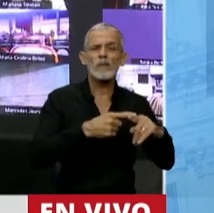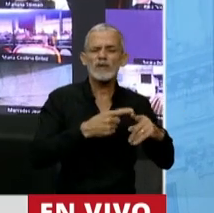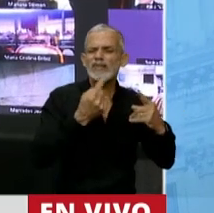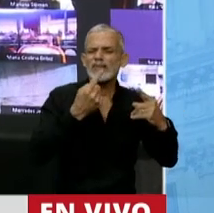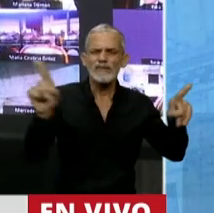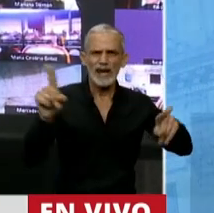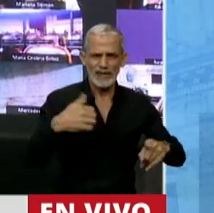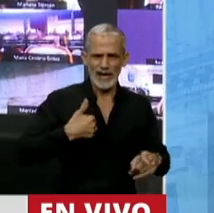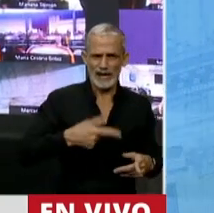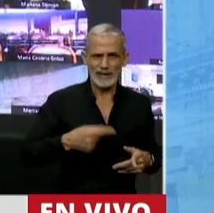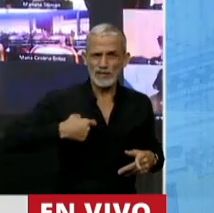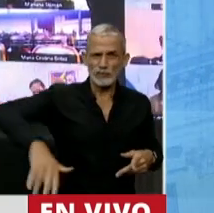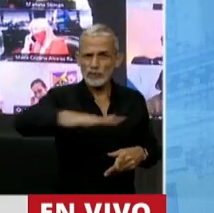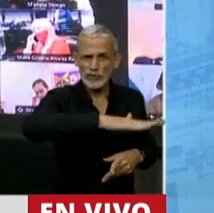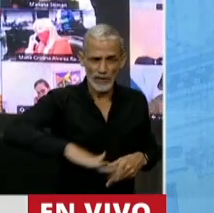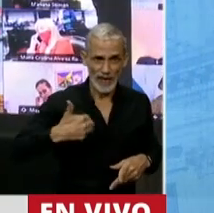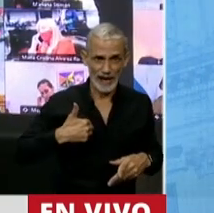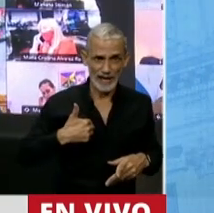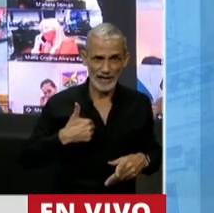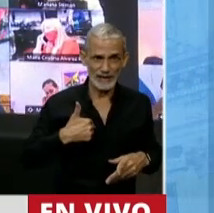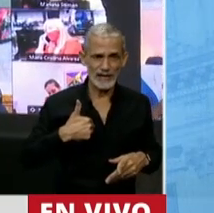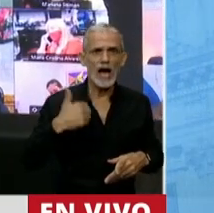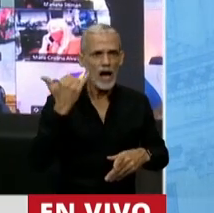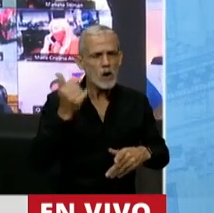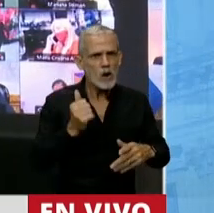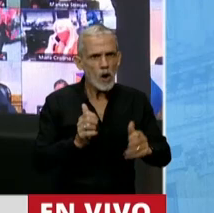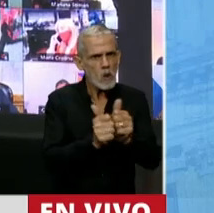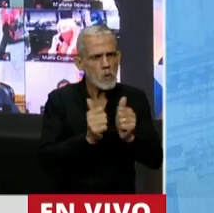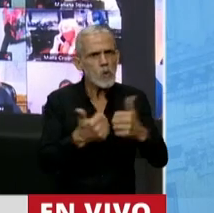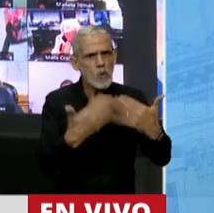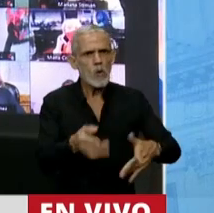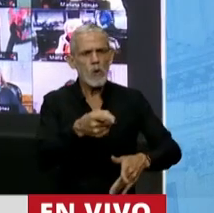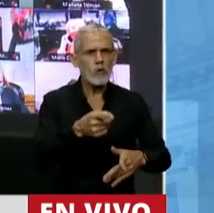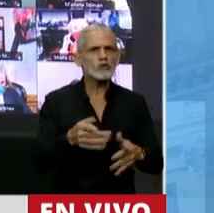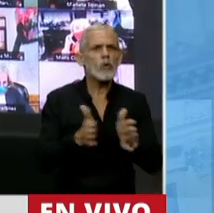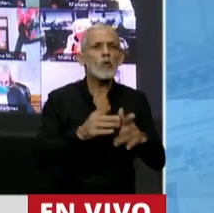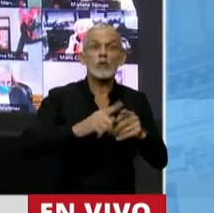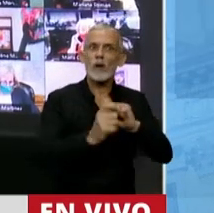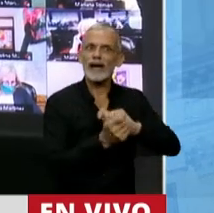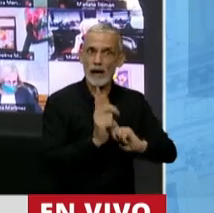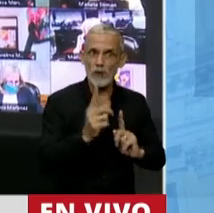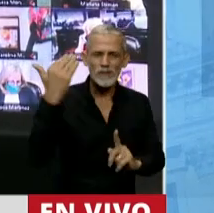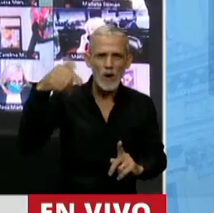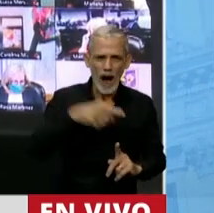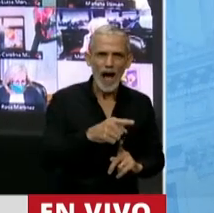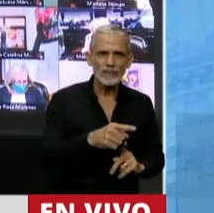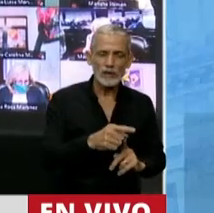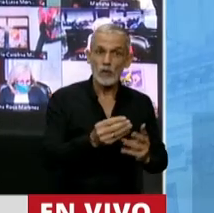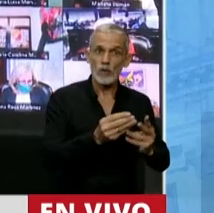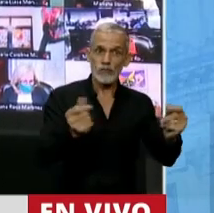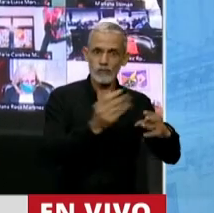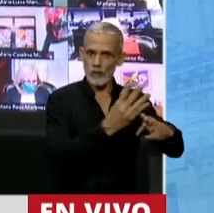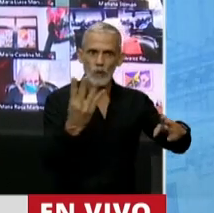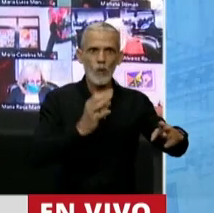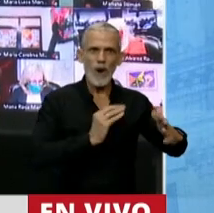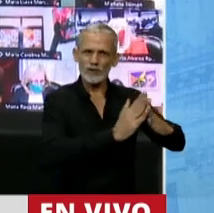hablando. La sociedad argentina ha acompañado el fenómeno, la epopeya de Juntos por el Cambio, de haber logrado concluir el primer